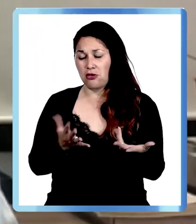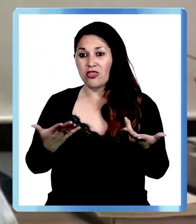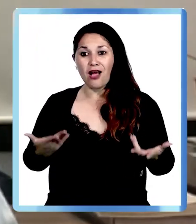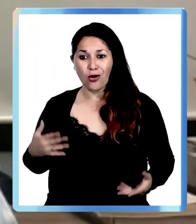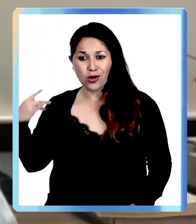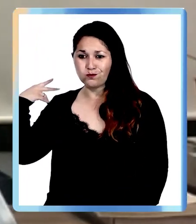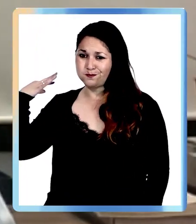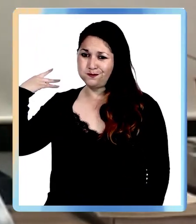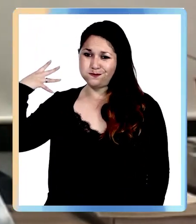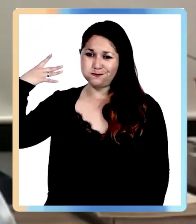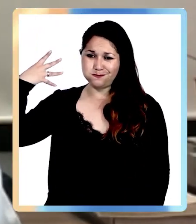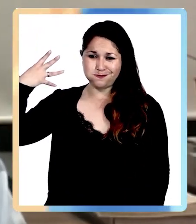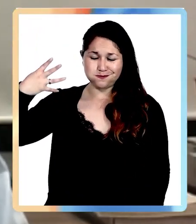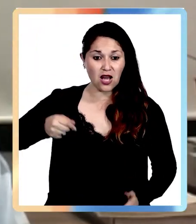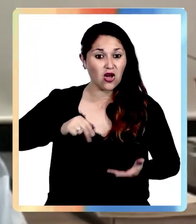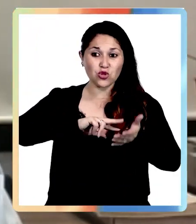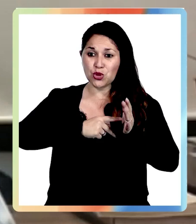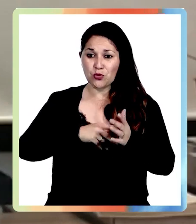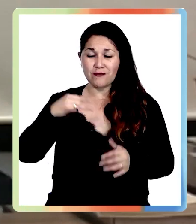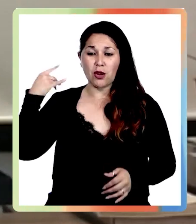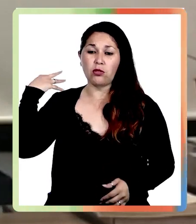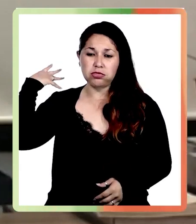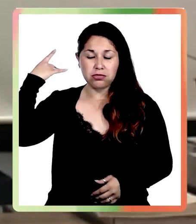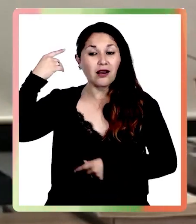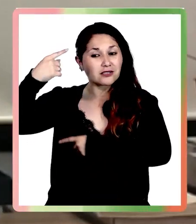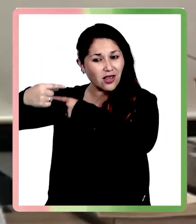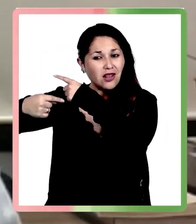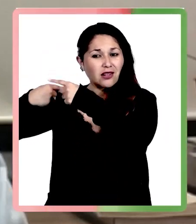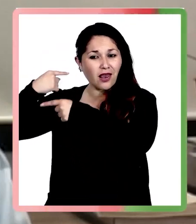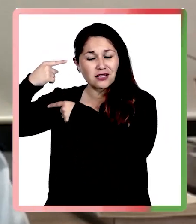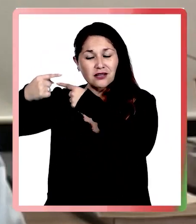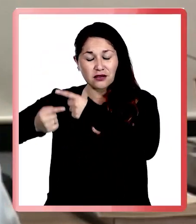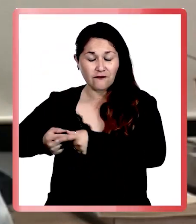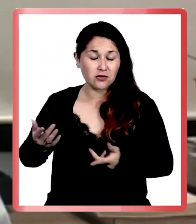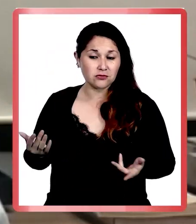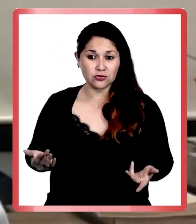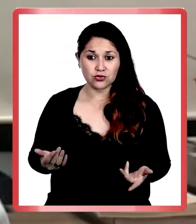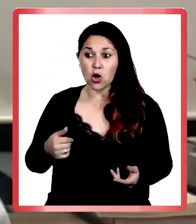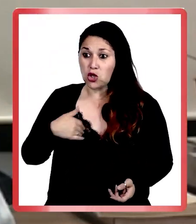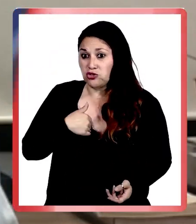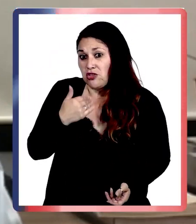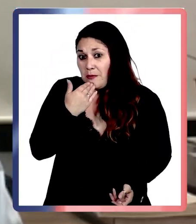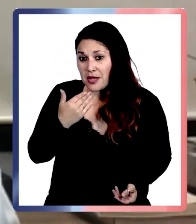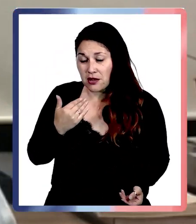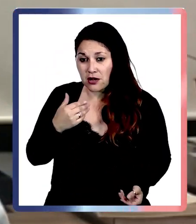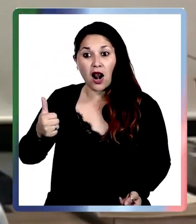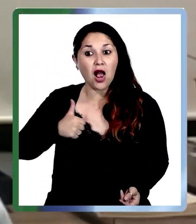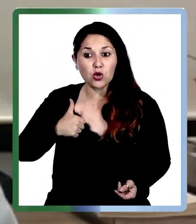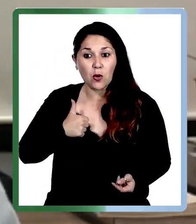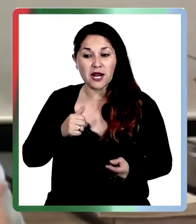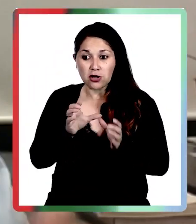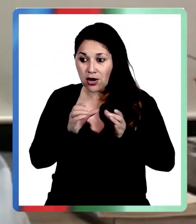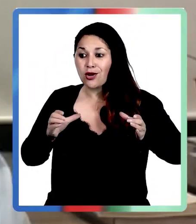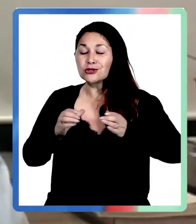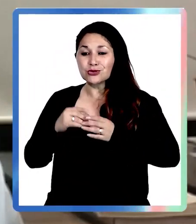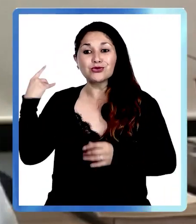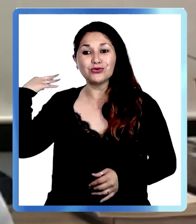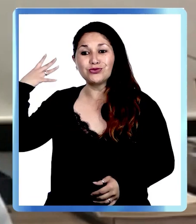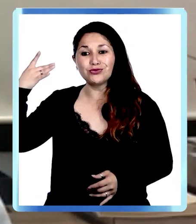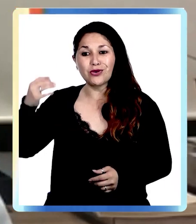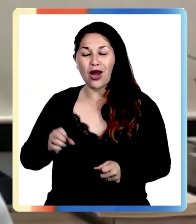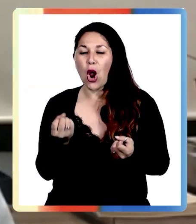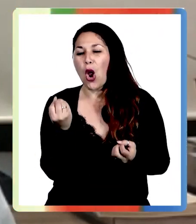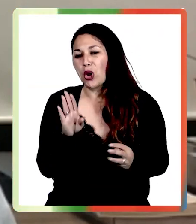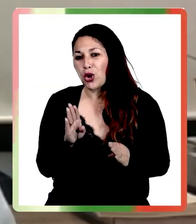temporal o recibiendo el temporal de los vientos que sembramos nosotros. Y yo me siento también culpable, pero obviamente que la pandemia